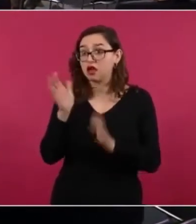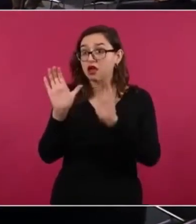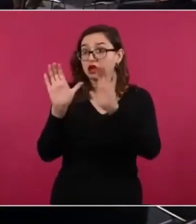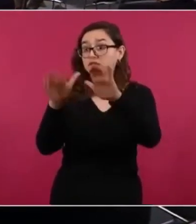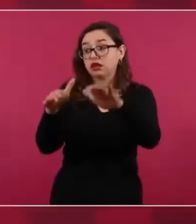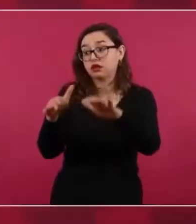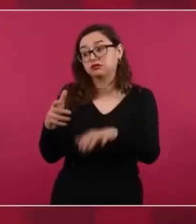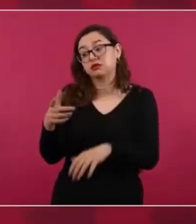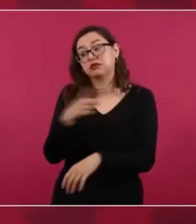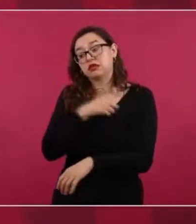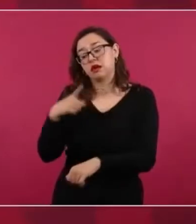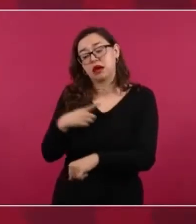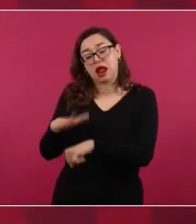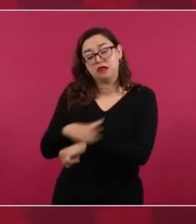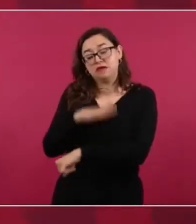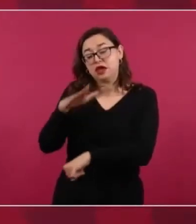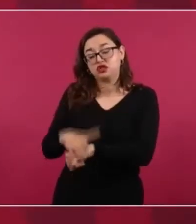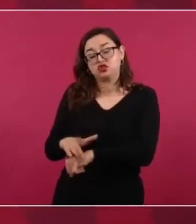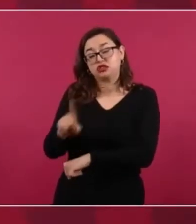los genios.